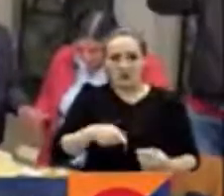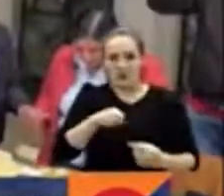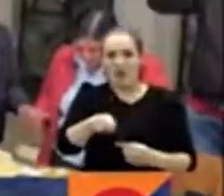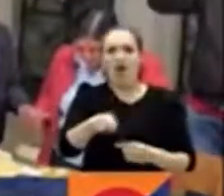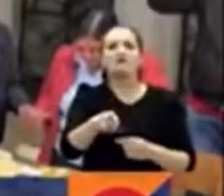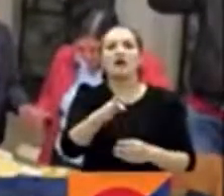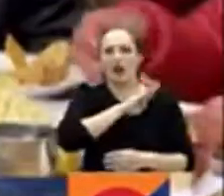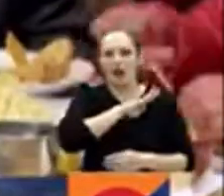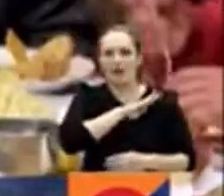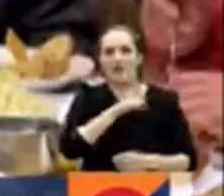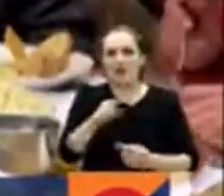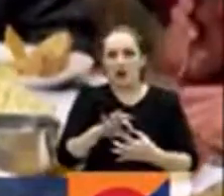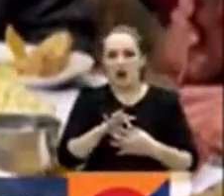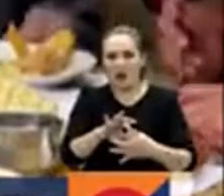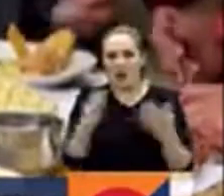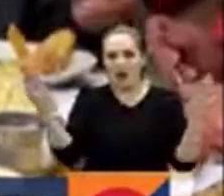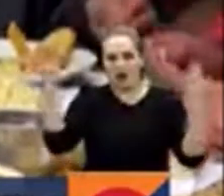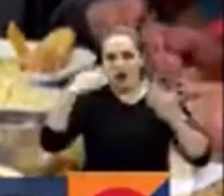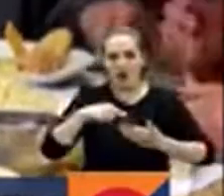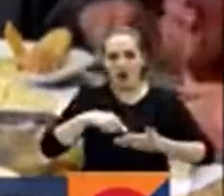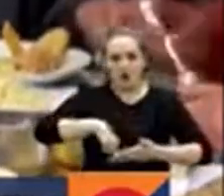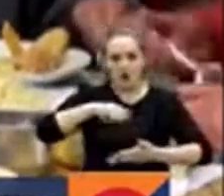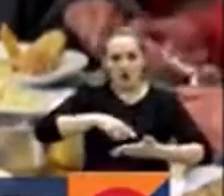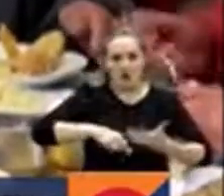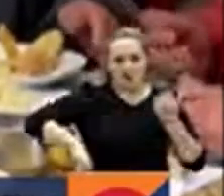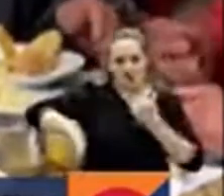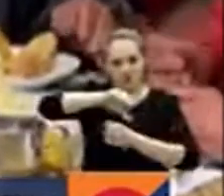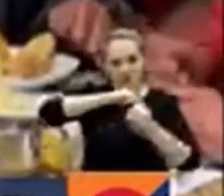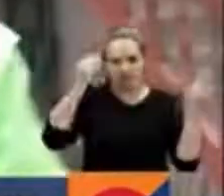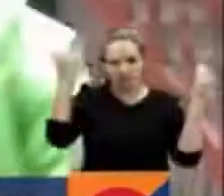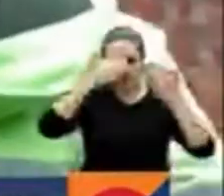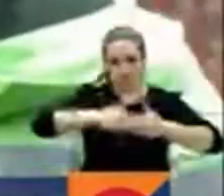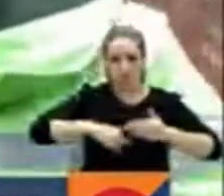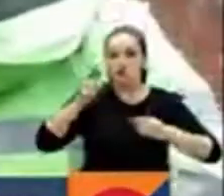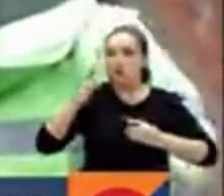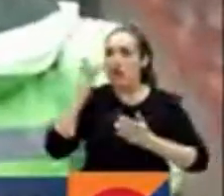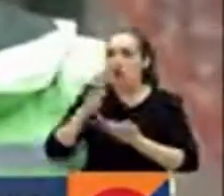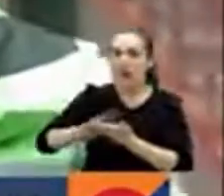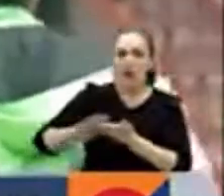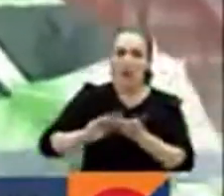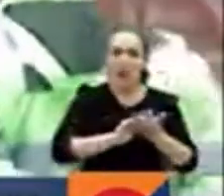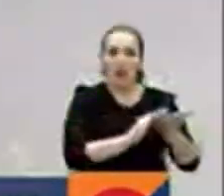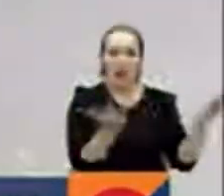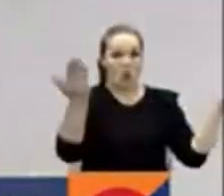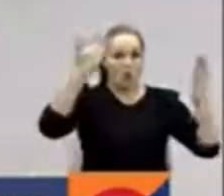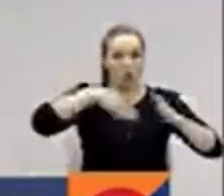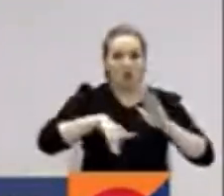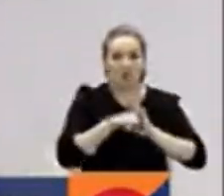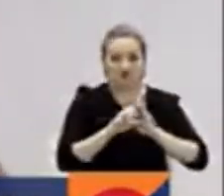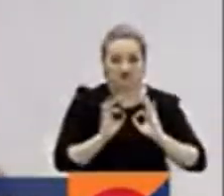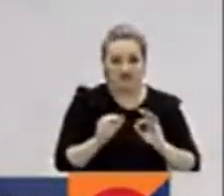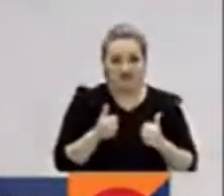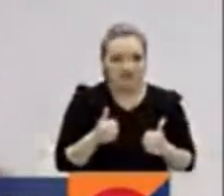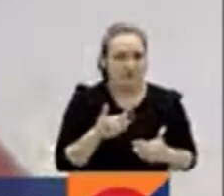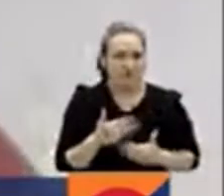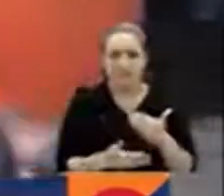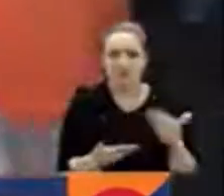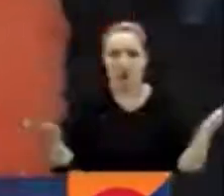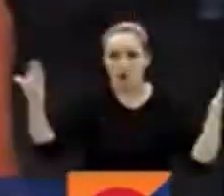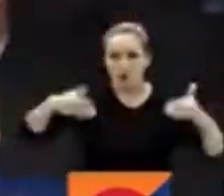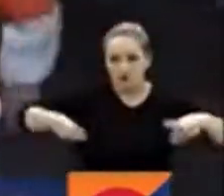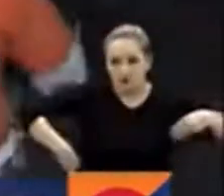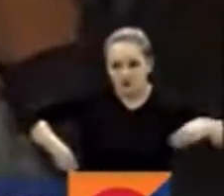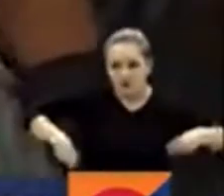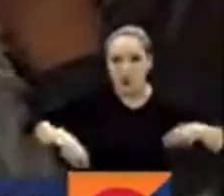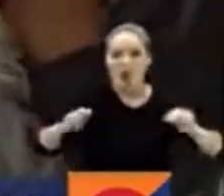estaría aliada para adjudicar contratos de obras públicas de saneamiento de forma irregular y que incluiría prácticas de lavado de activos.